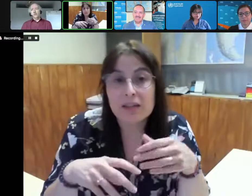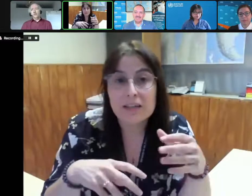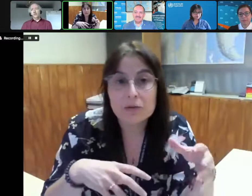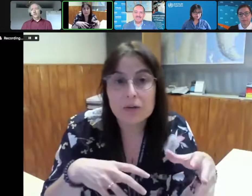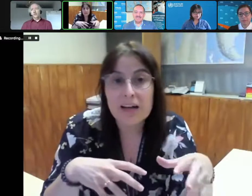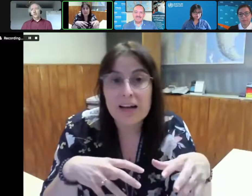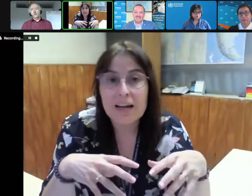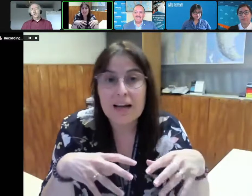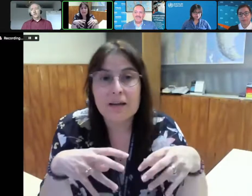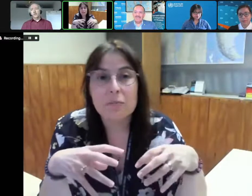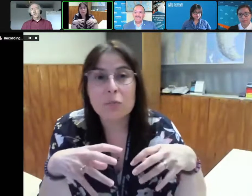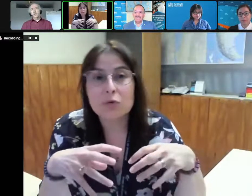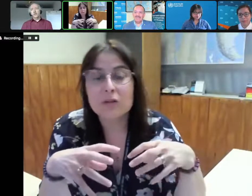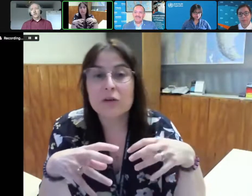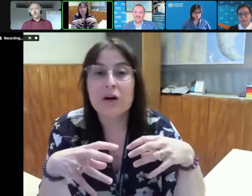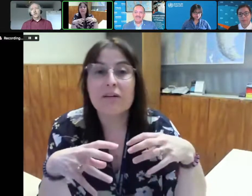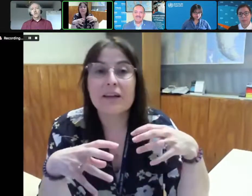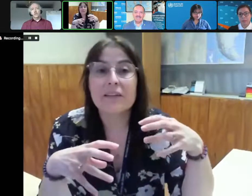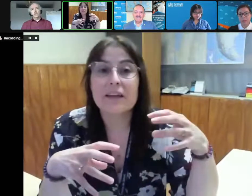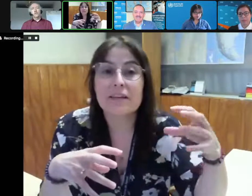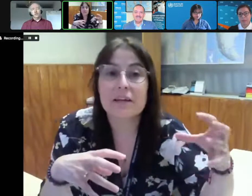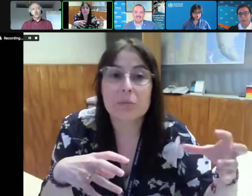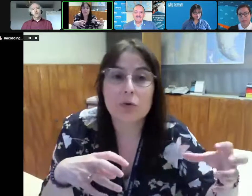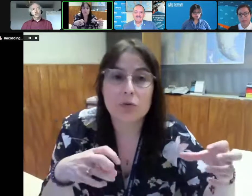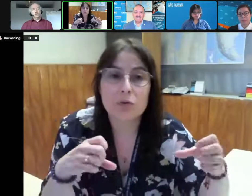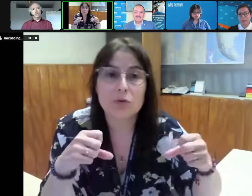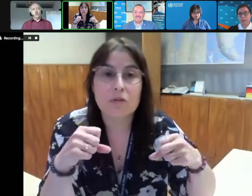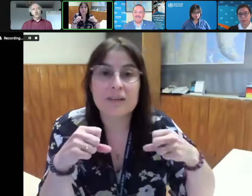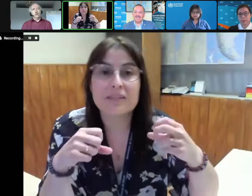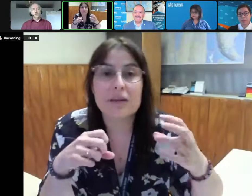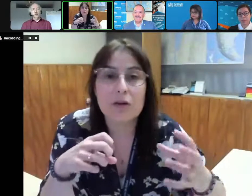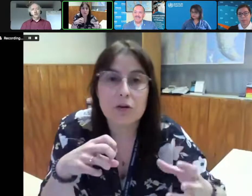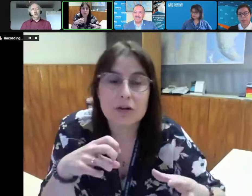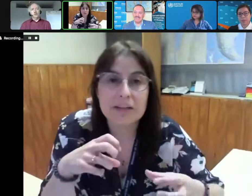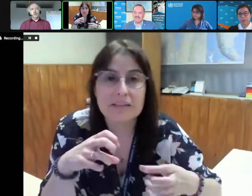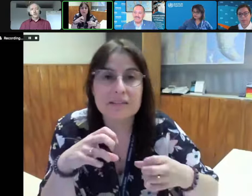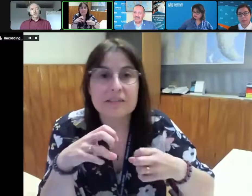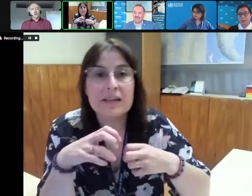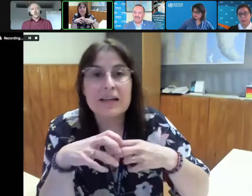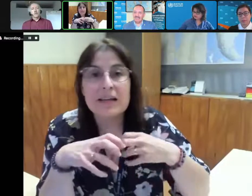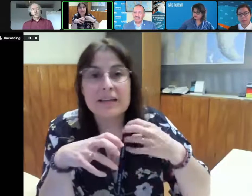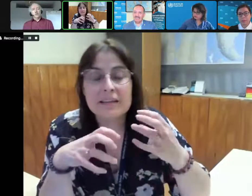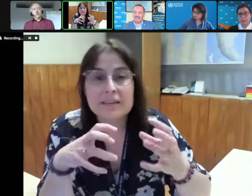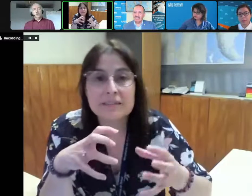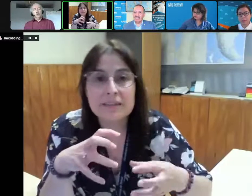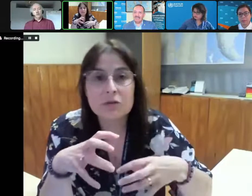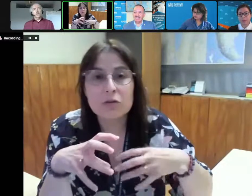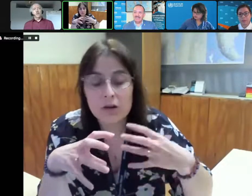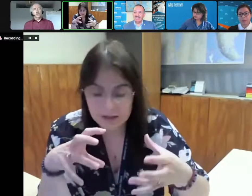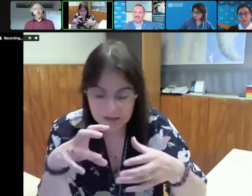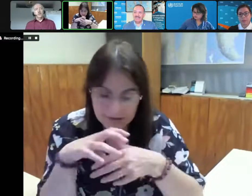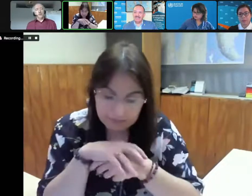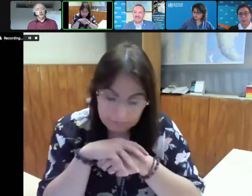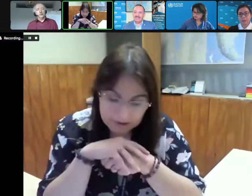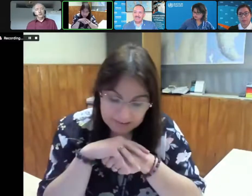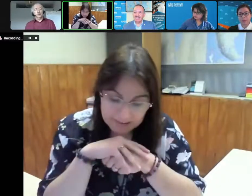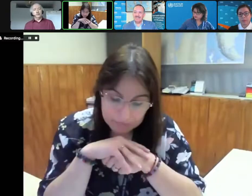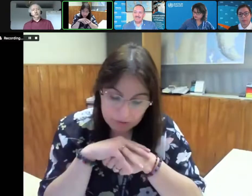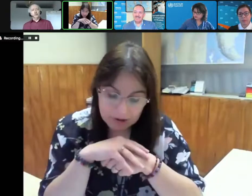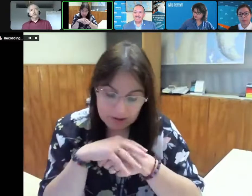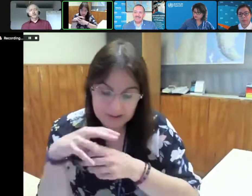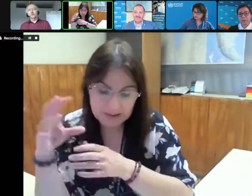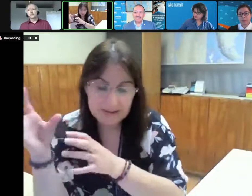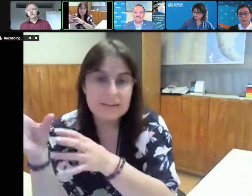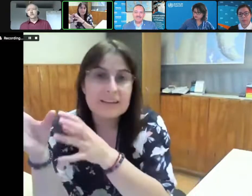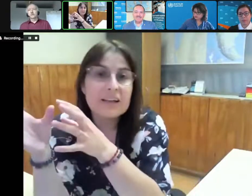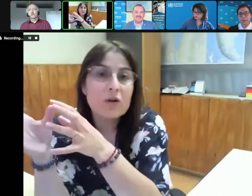de origen natural, hay mucho que nos habla de terremotos, de ciclones, ¿cierto? También